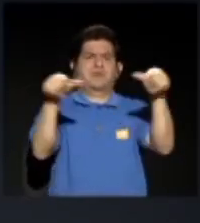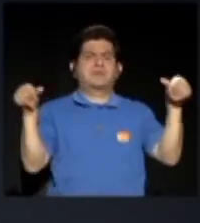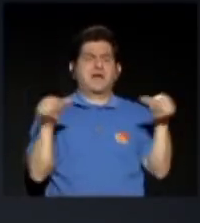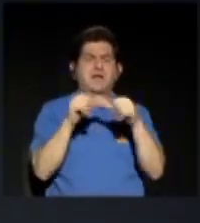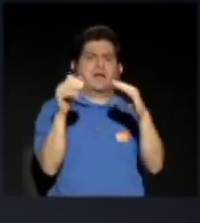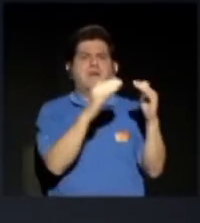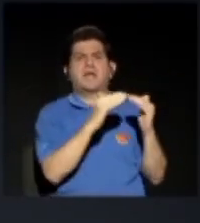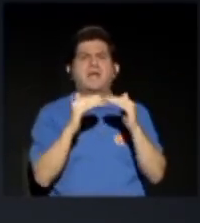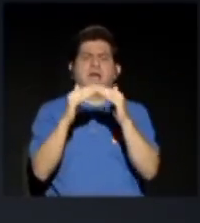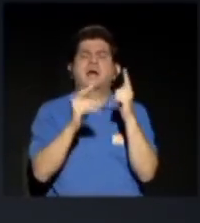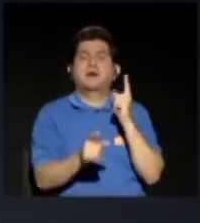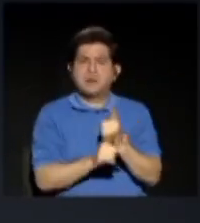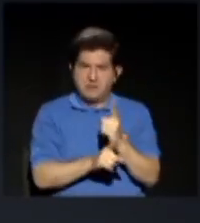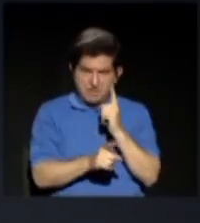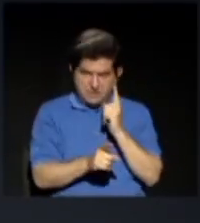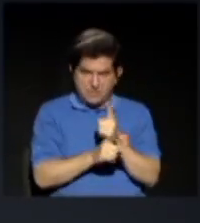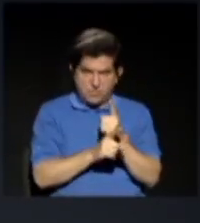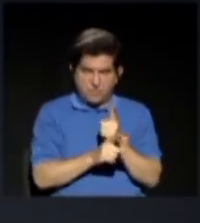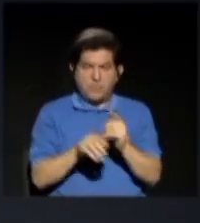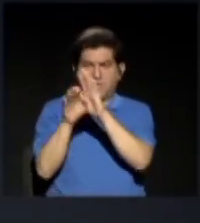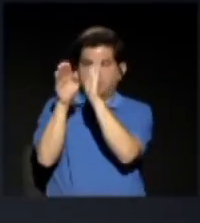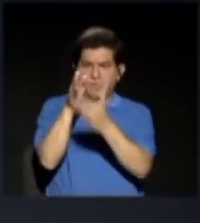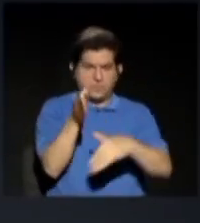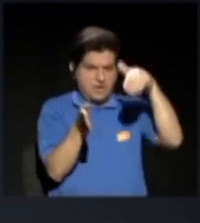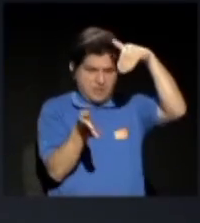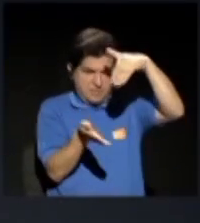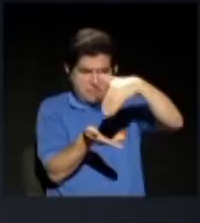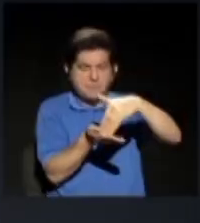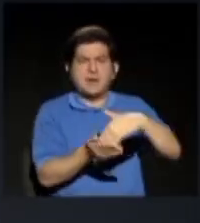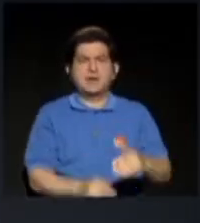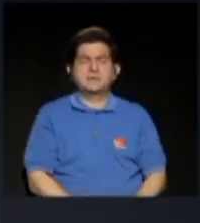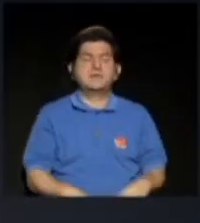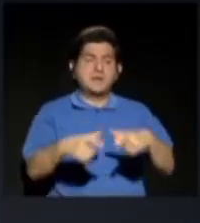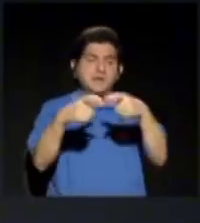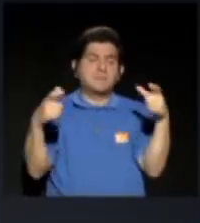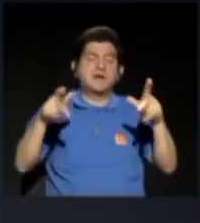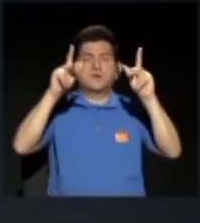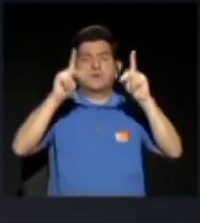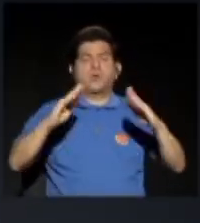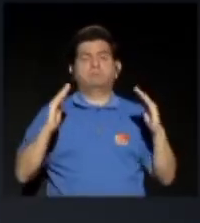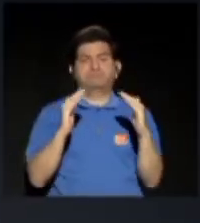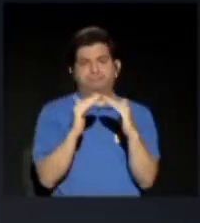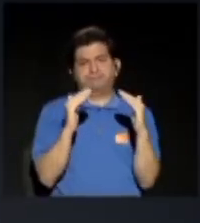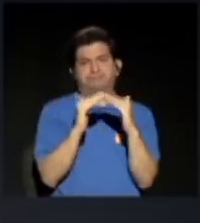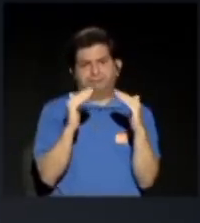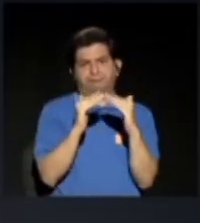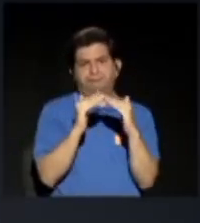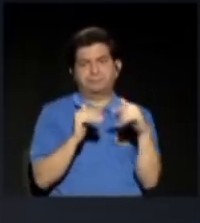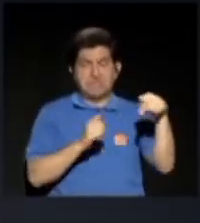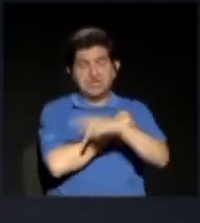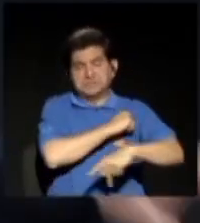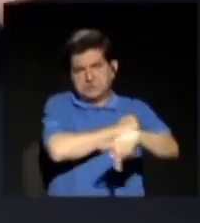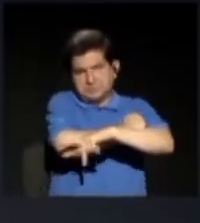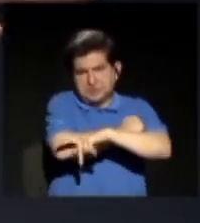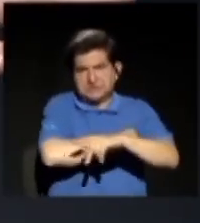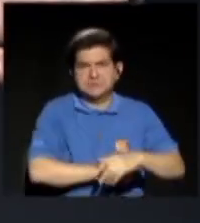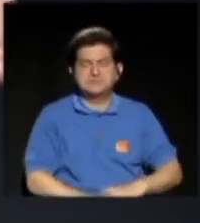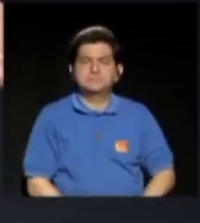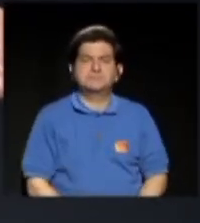urbanas, porque efectivamente en el Valle Central vive la mayor parte de la población del país, pero